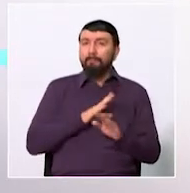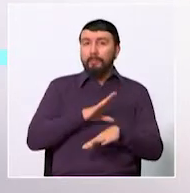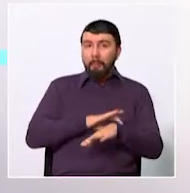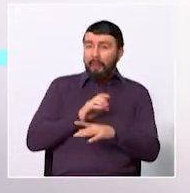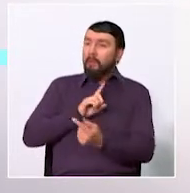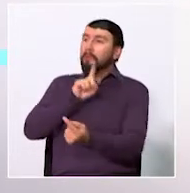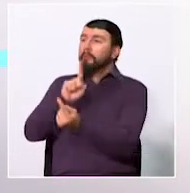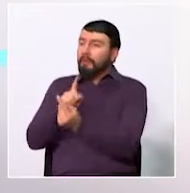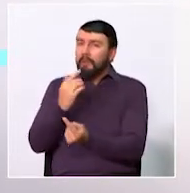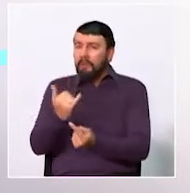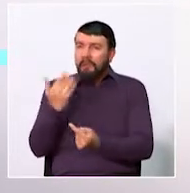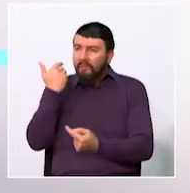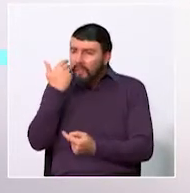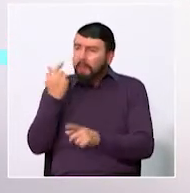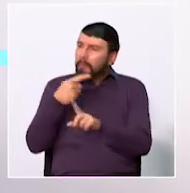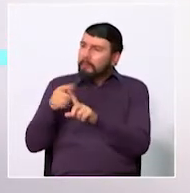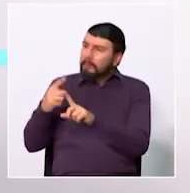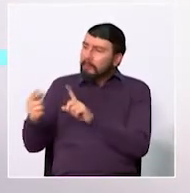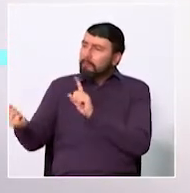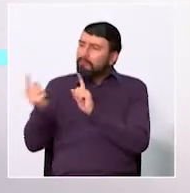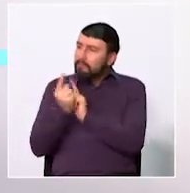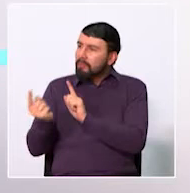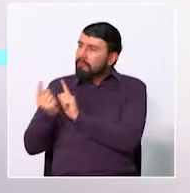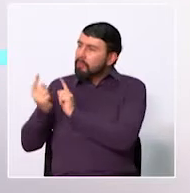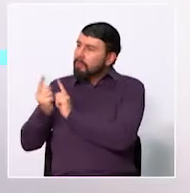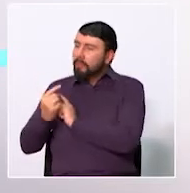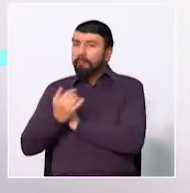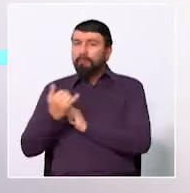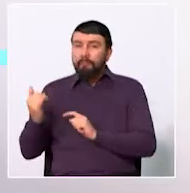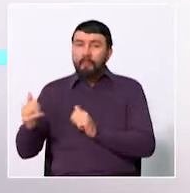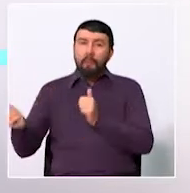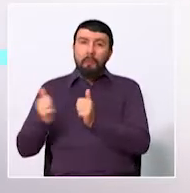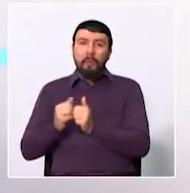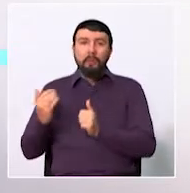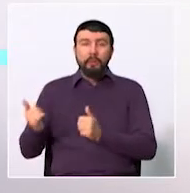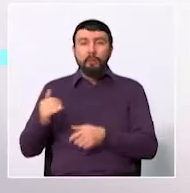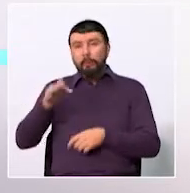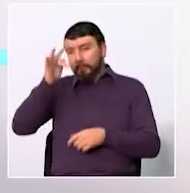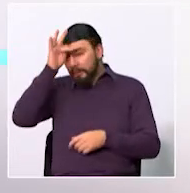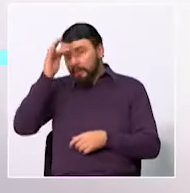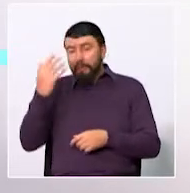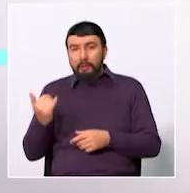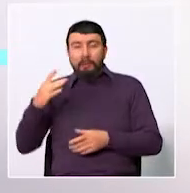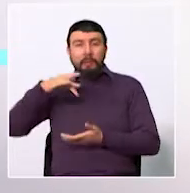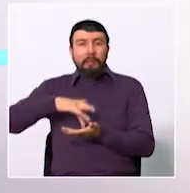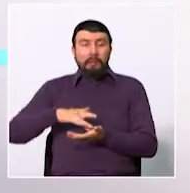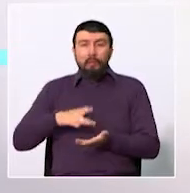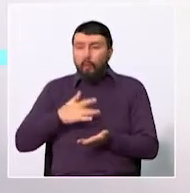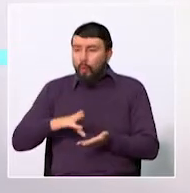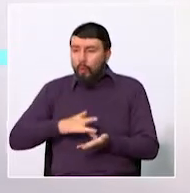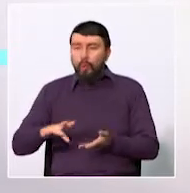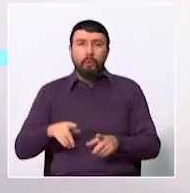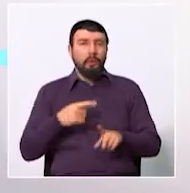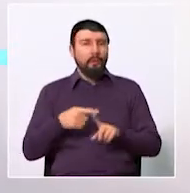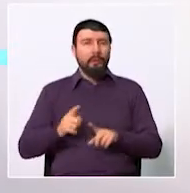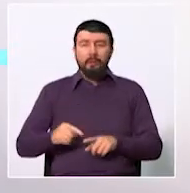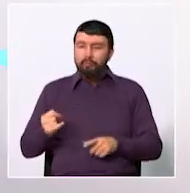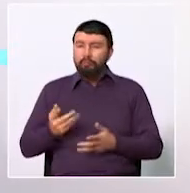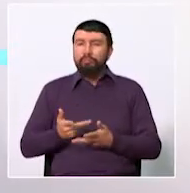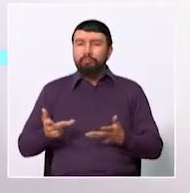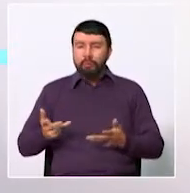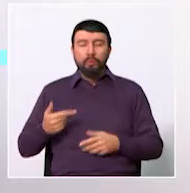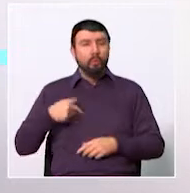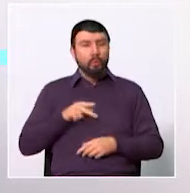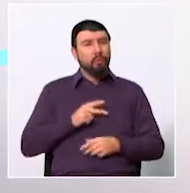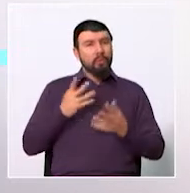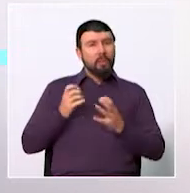cerca con muchos especialistas que nos acompañan en hospitales clínicas servicios de urgencias nuestros consultorios y les queremos es